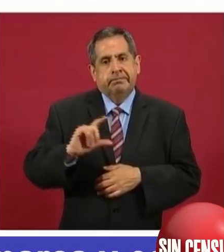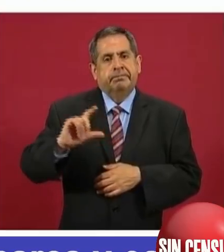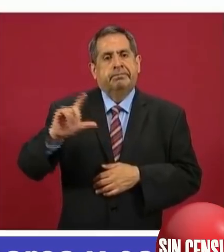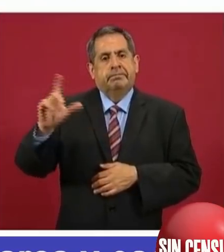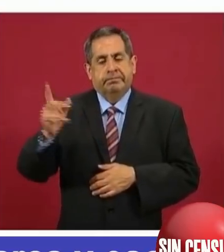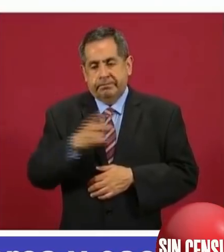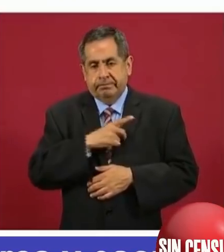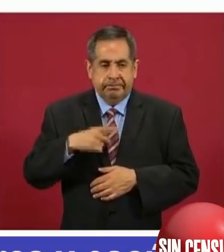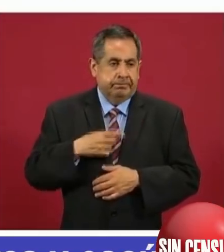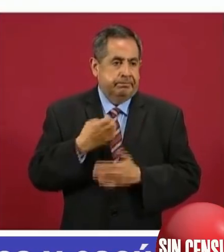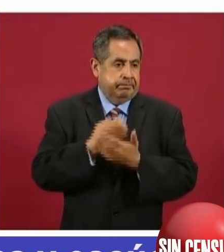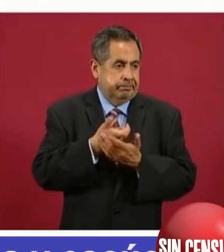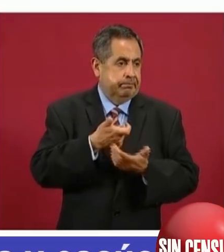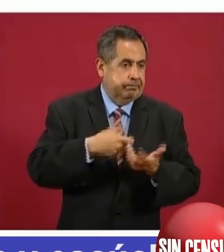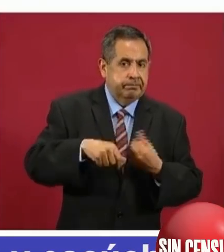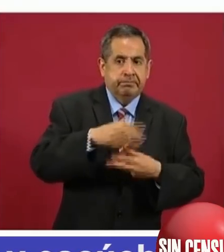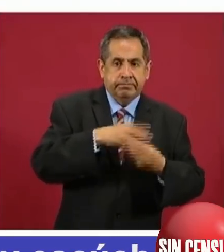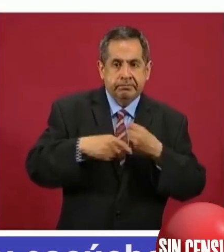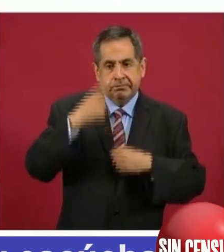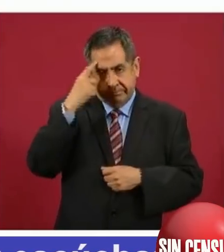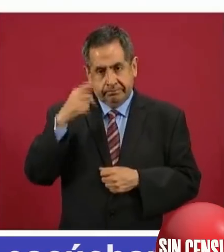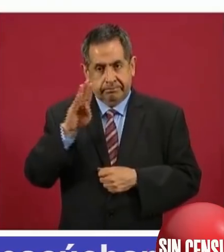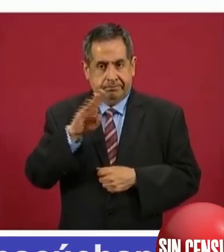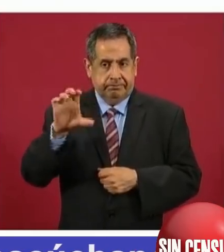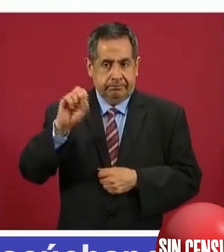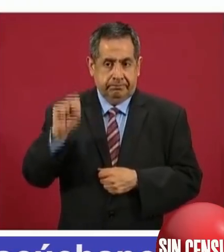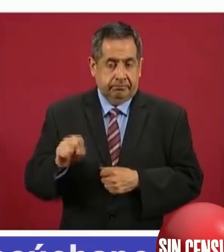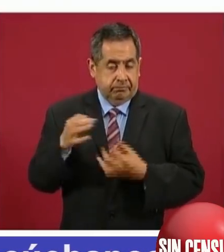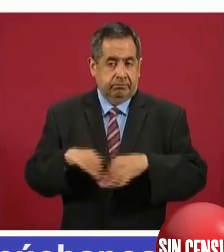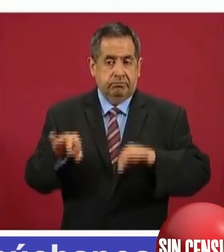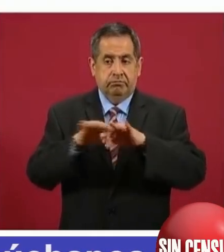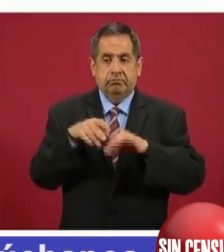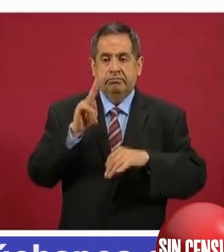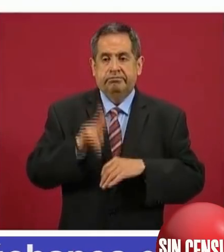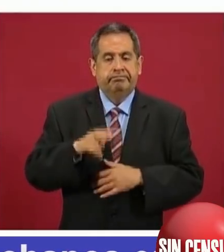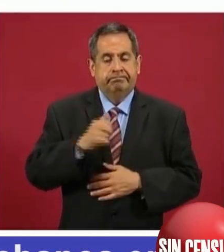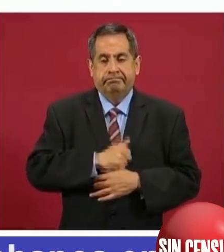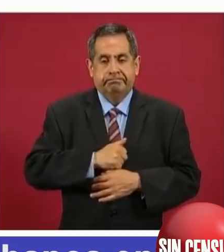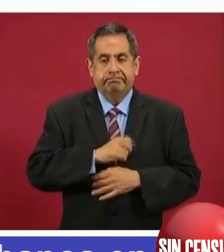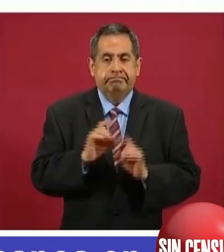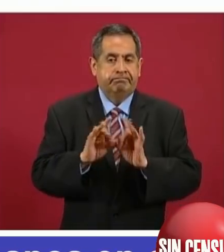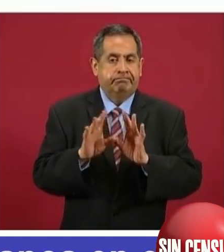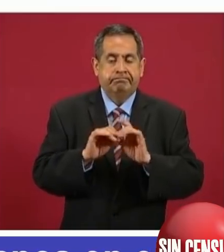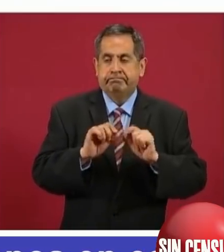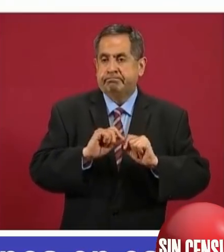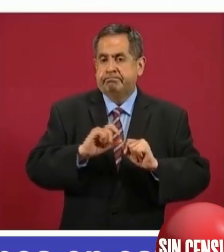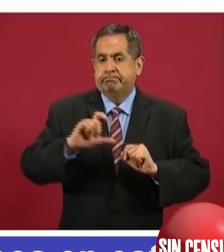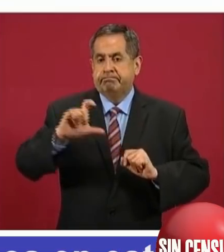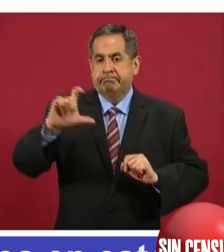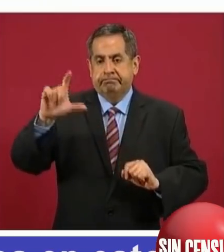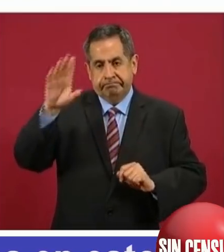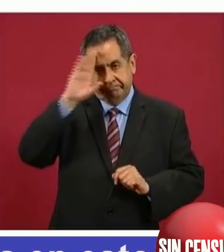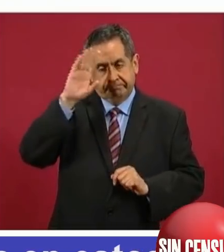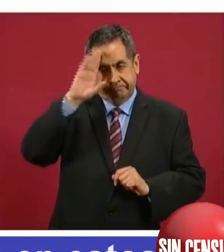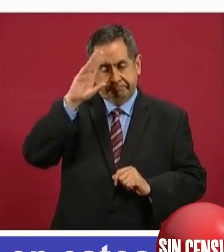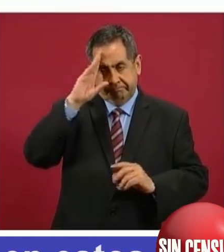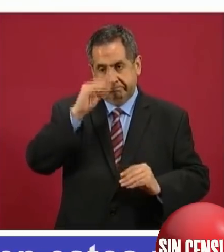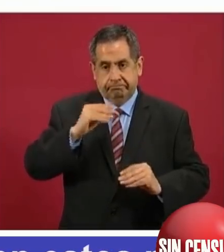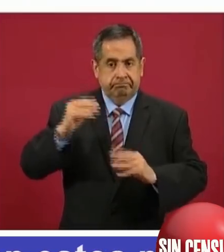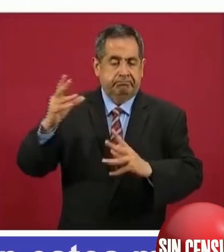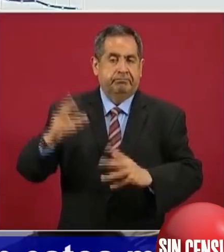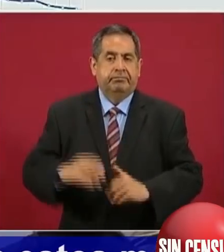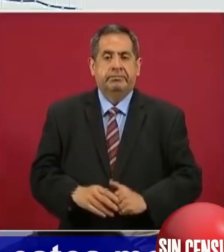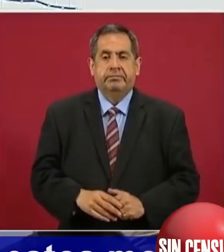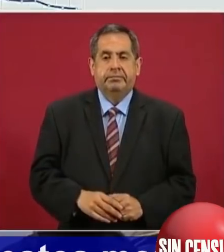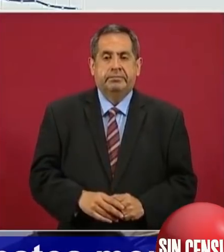mejorar la economía de Baja California Sur, lo cual es muy importante, pero desafortunadamente, claro, también un aumento en la intensidad